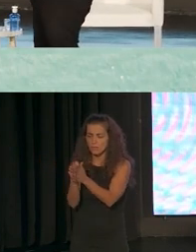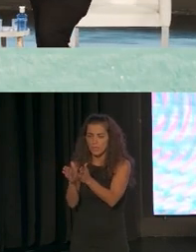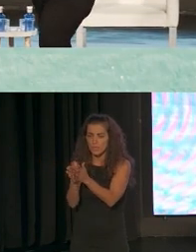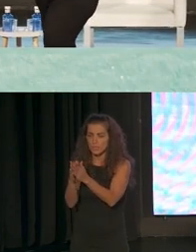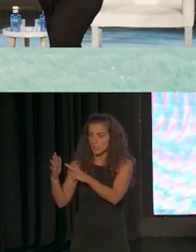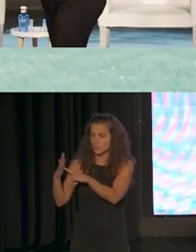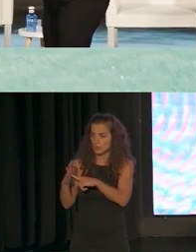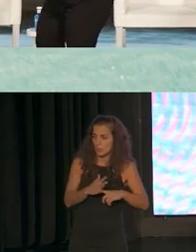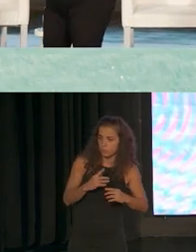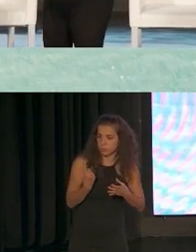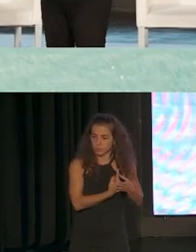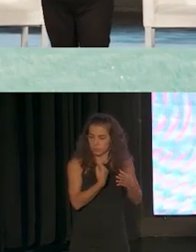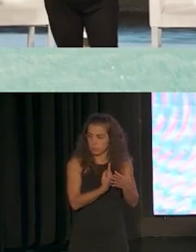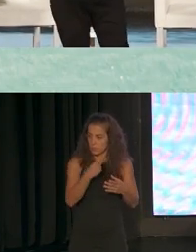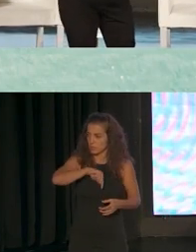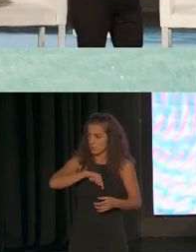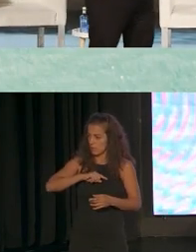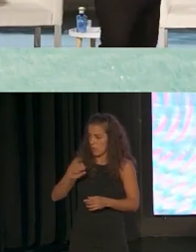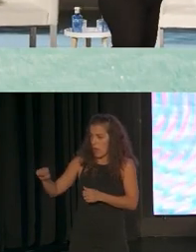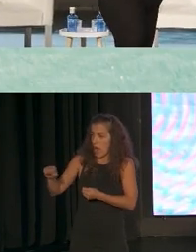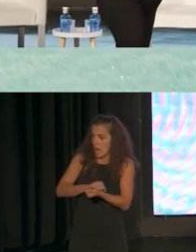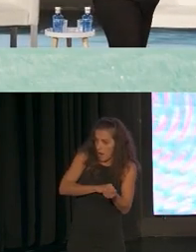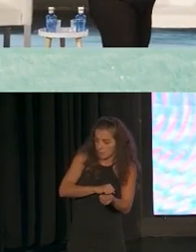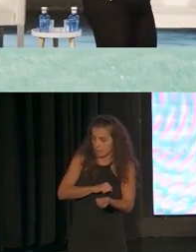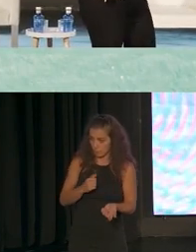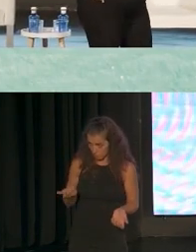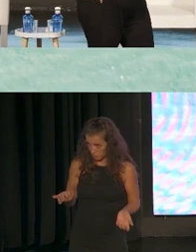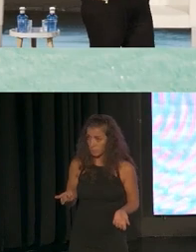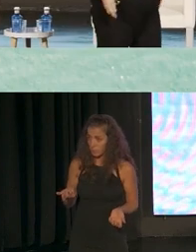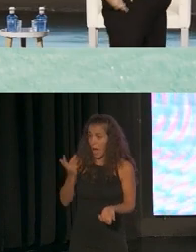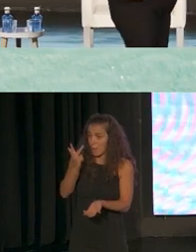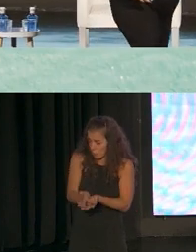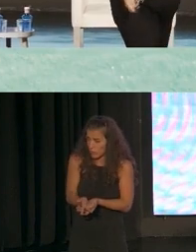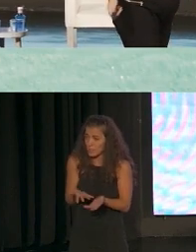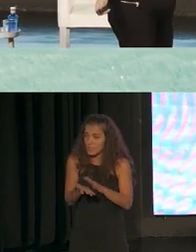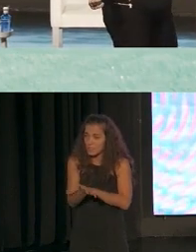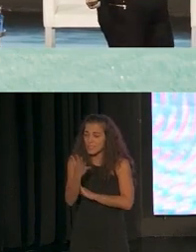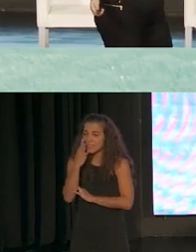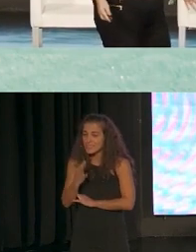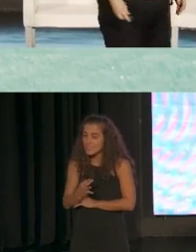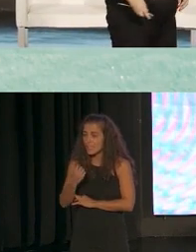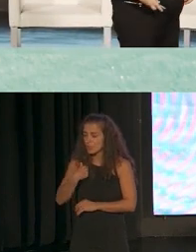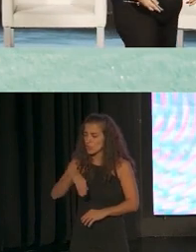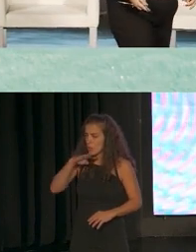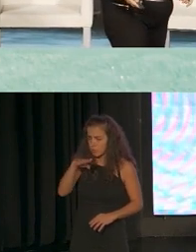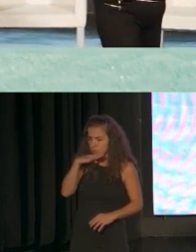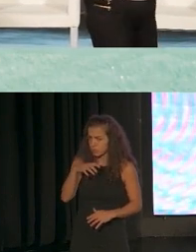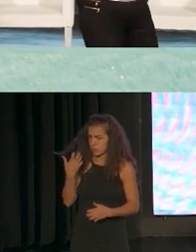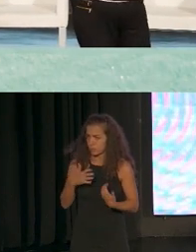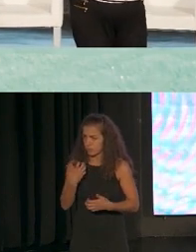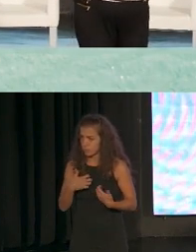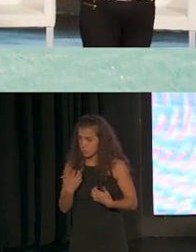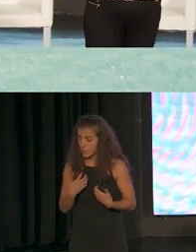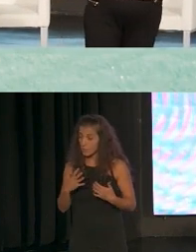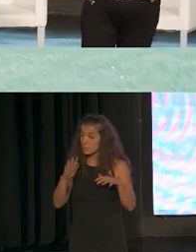aislaban y me hacían sentir mal adrede y yo por eso Pues es verdad que yo me enfadaba mucho con ellos